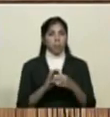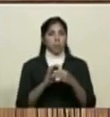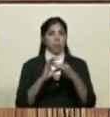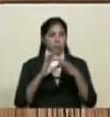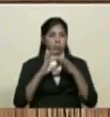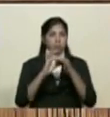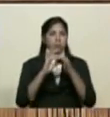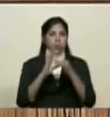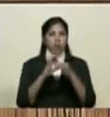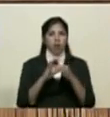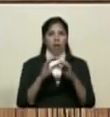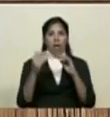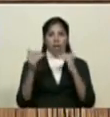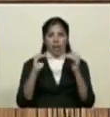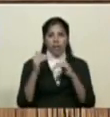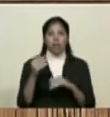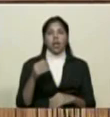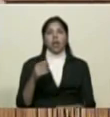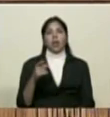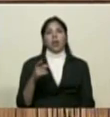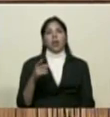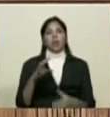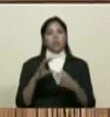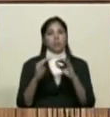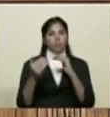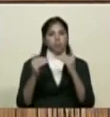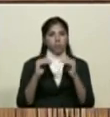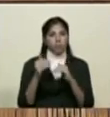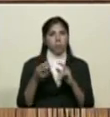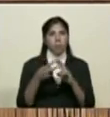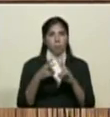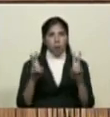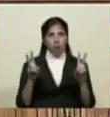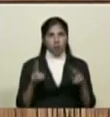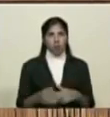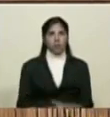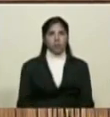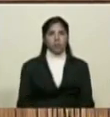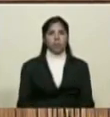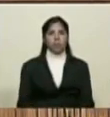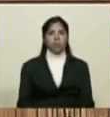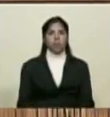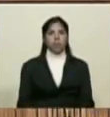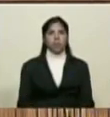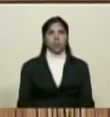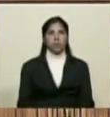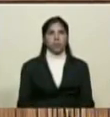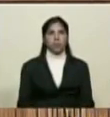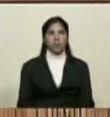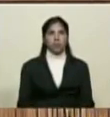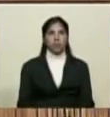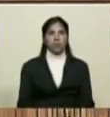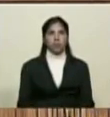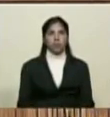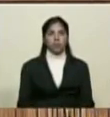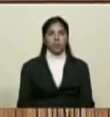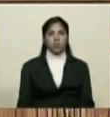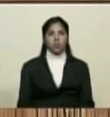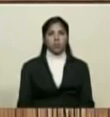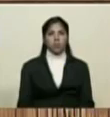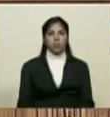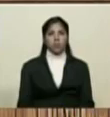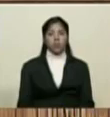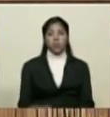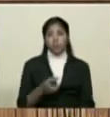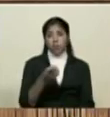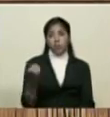mucho mi amiga Iris Varela y mi buen amigo Germán Escarrá, porque esto debe ser el principio.